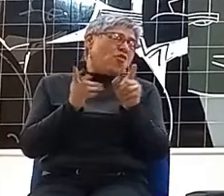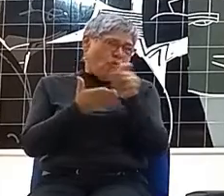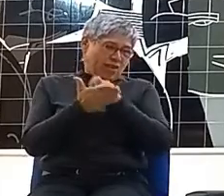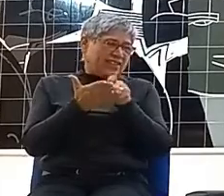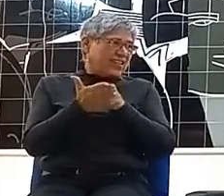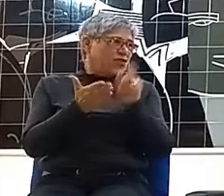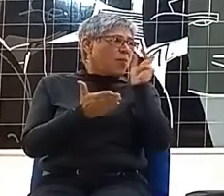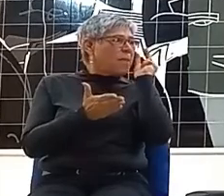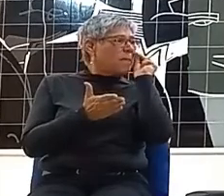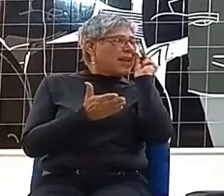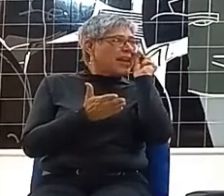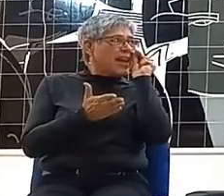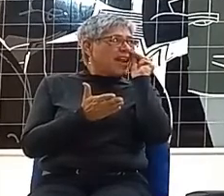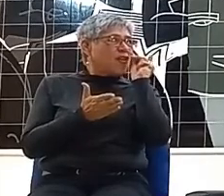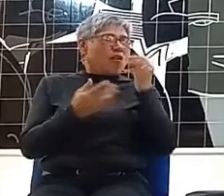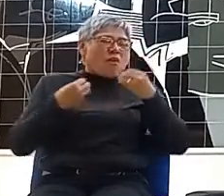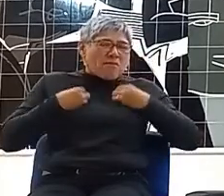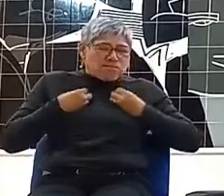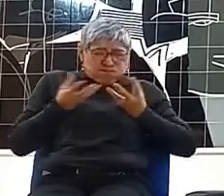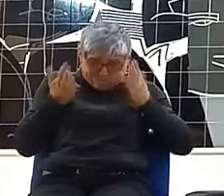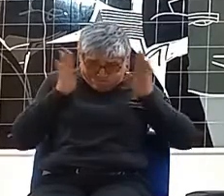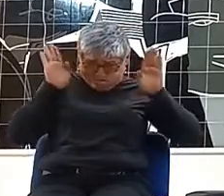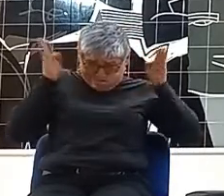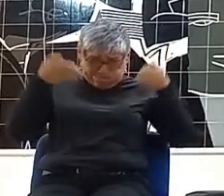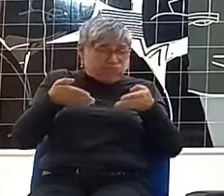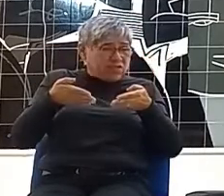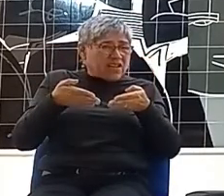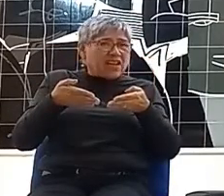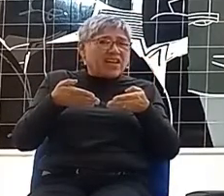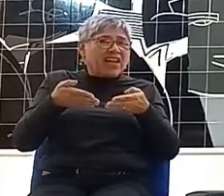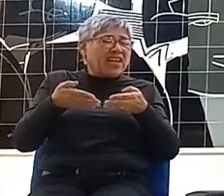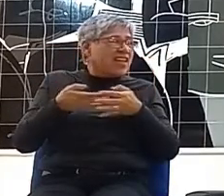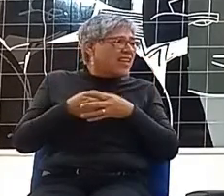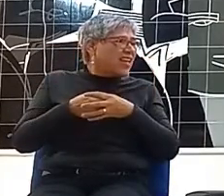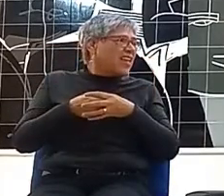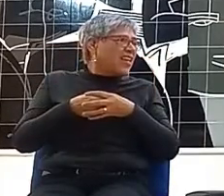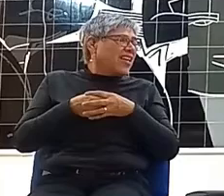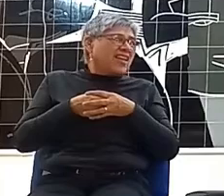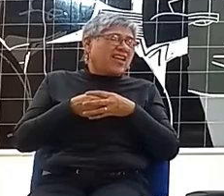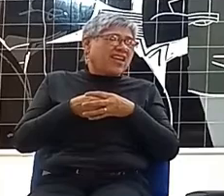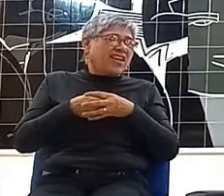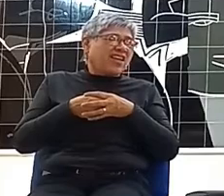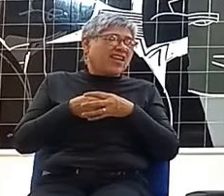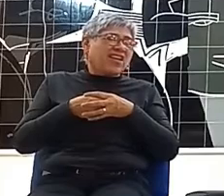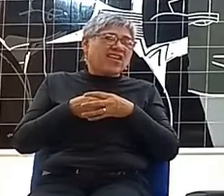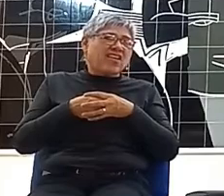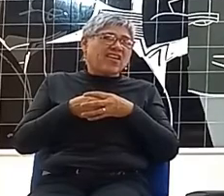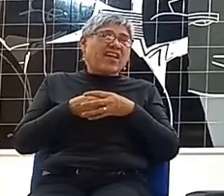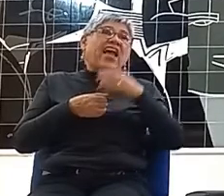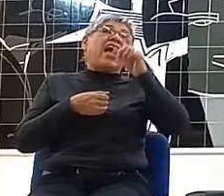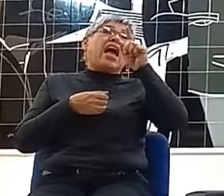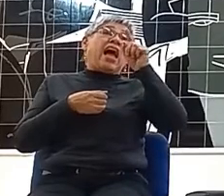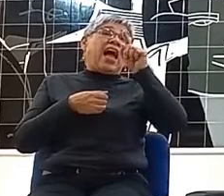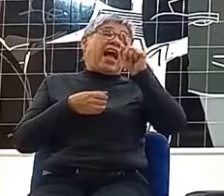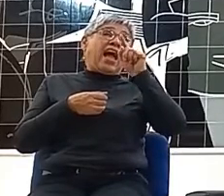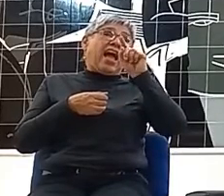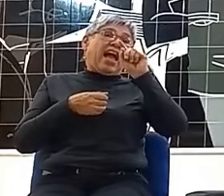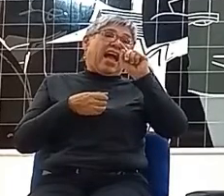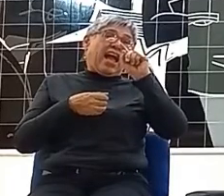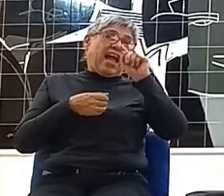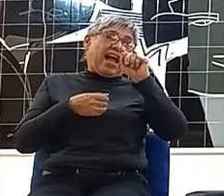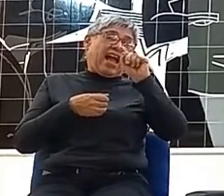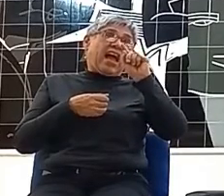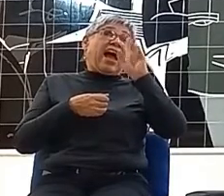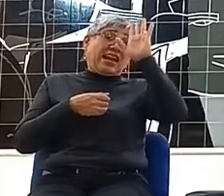pereirano vivía con su madre y con sus tías. Este segundo piso tenía algo también